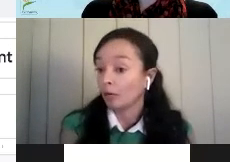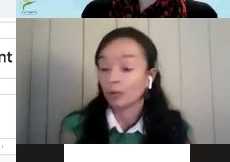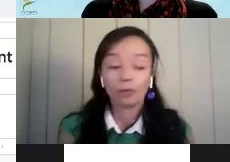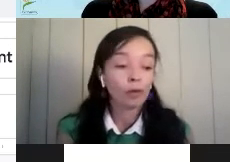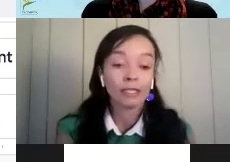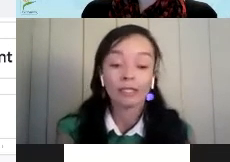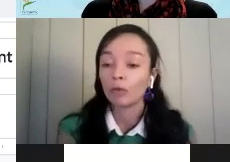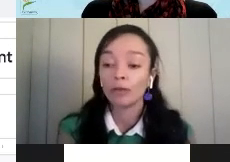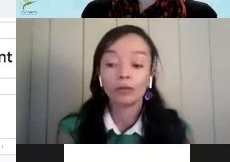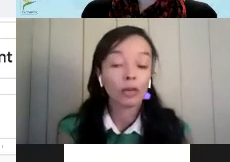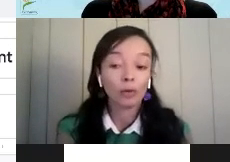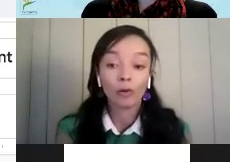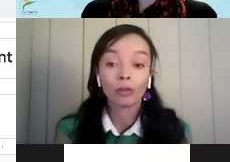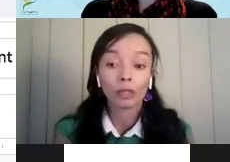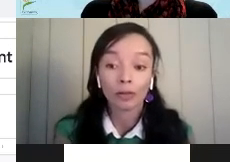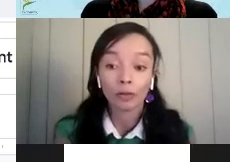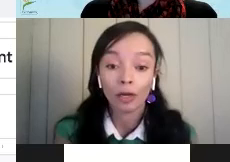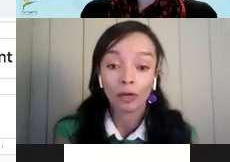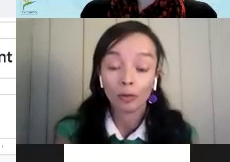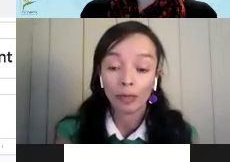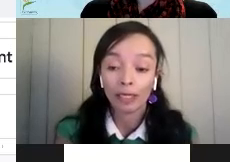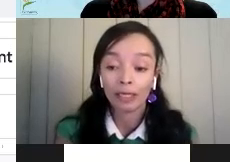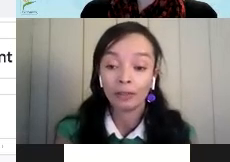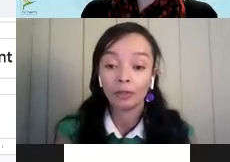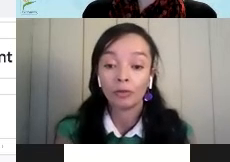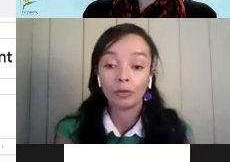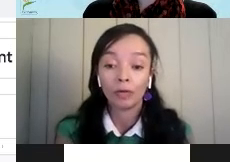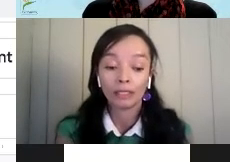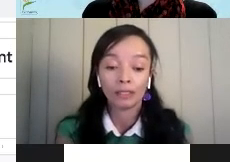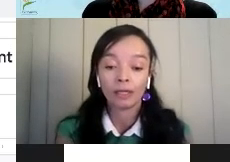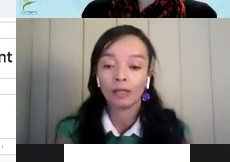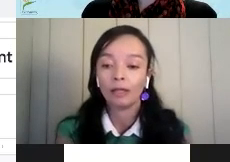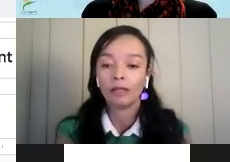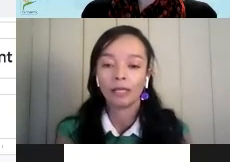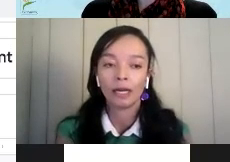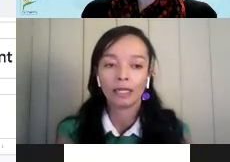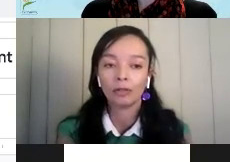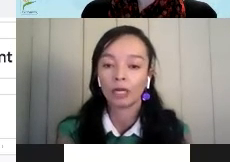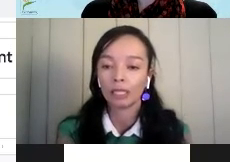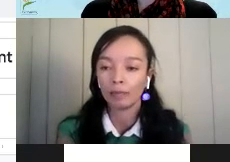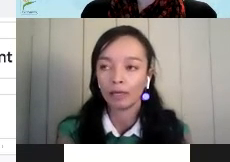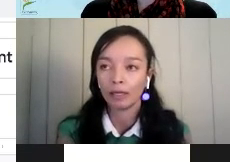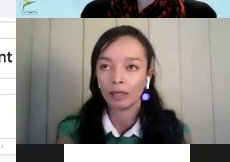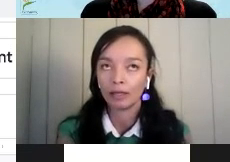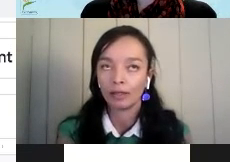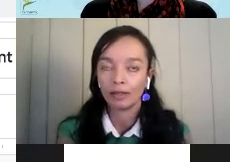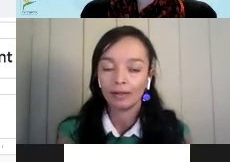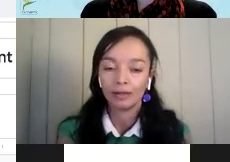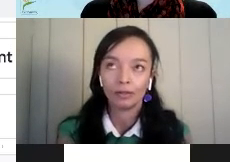bueno, porque uno a veces, ¿cuánto se demora uno tratando de dormir el niño o la niña y llega alguien y toca el timbre?